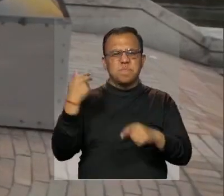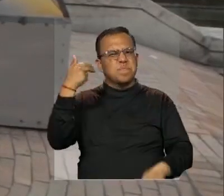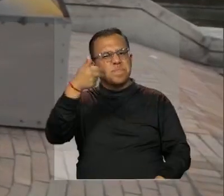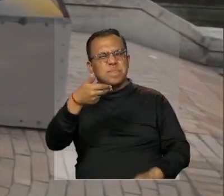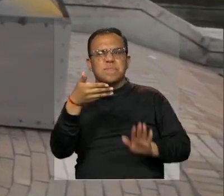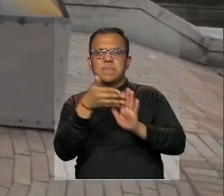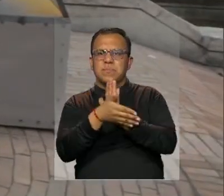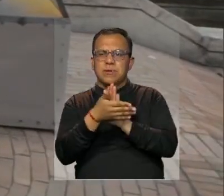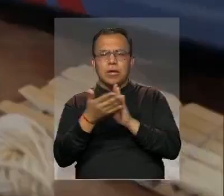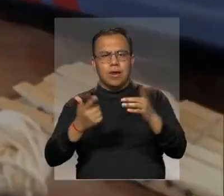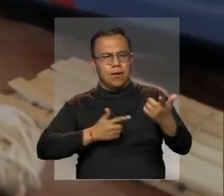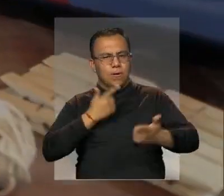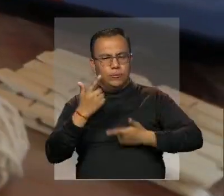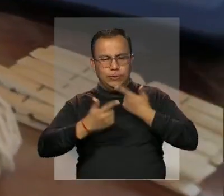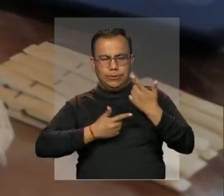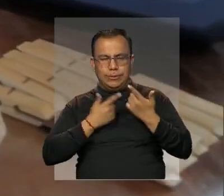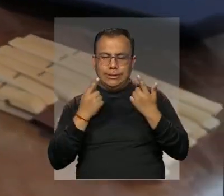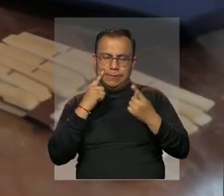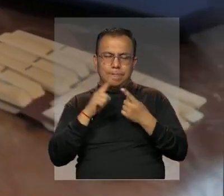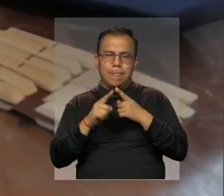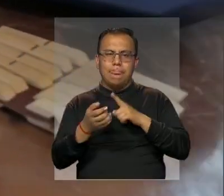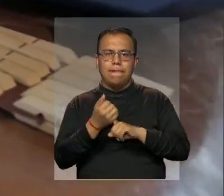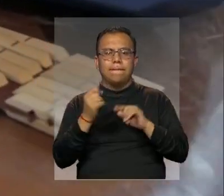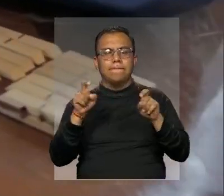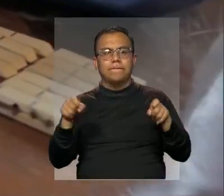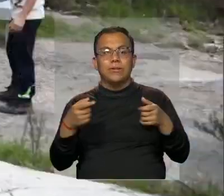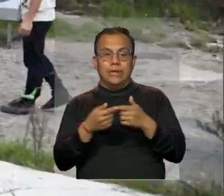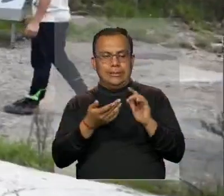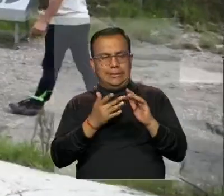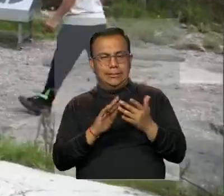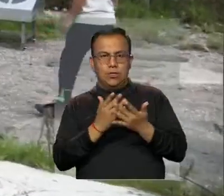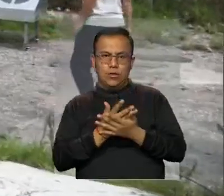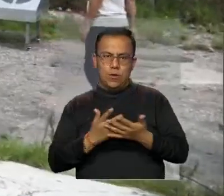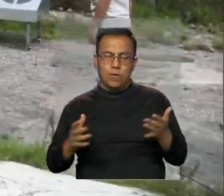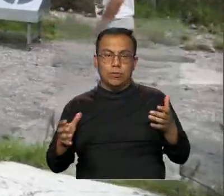historias, en las luchas, en los duelos